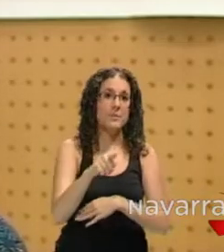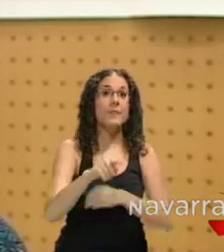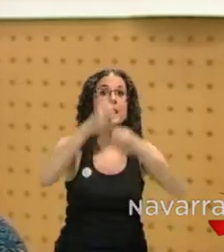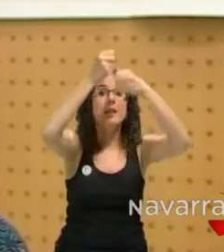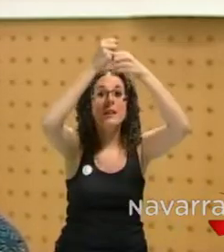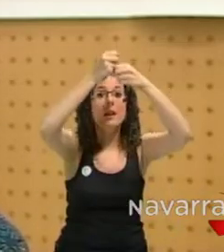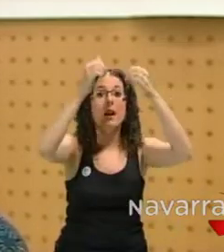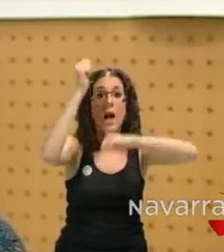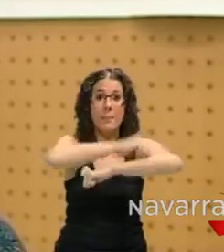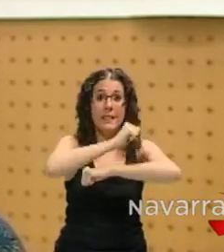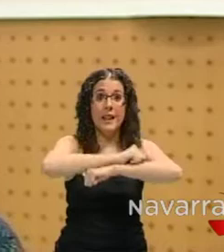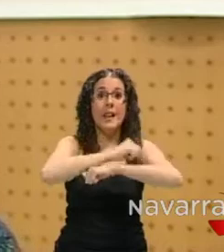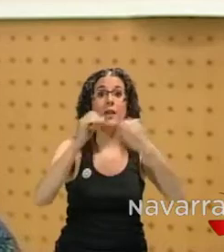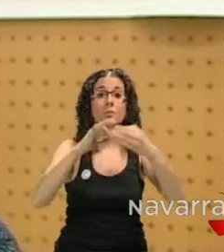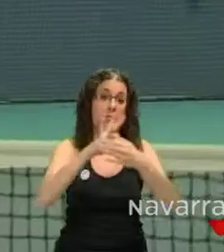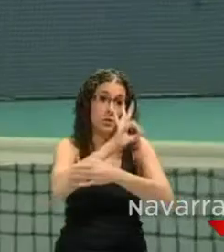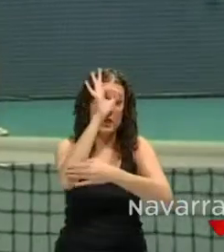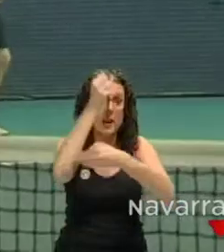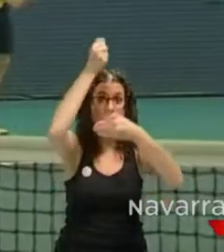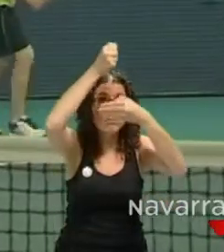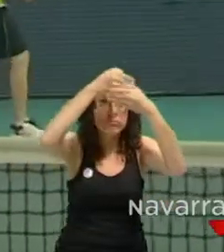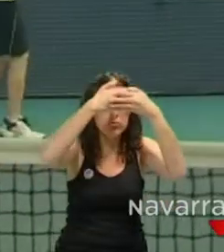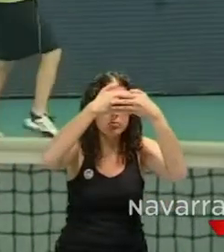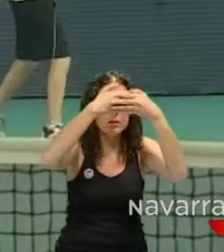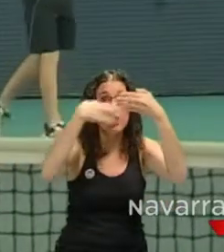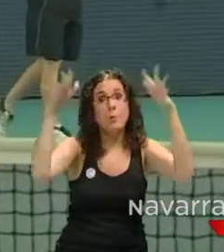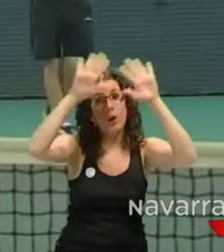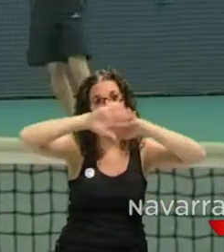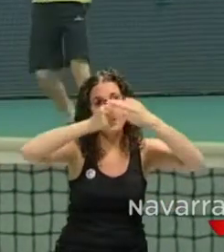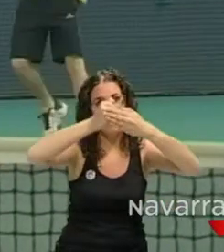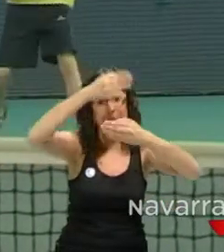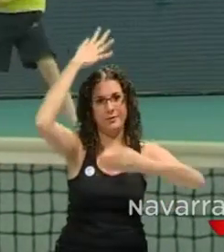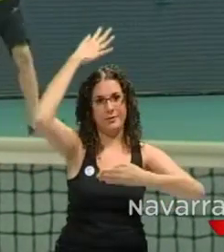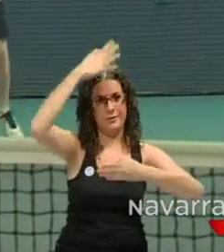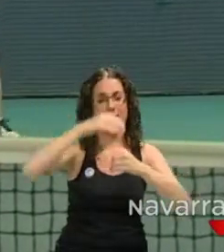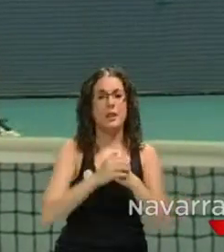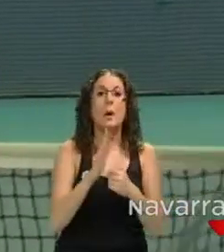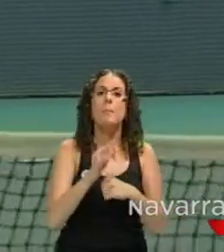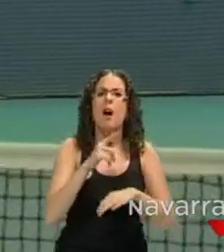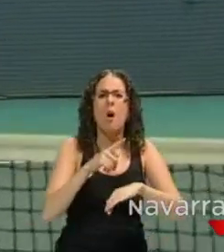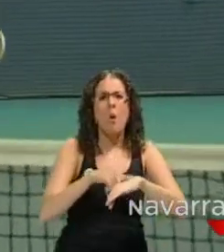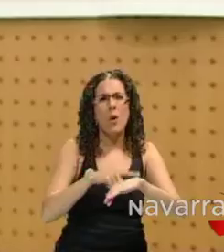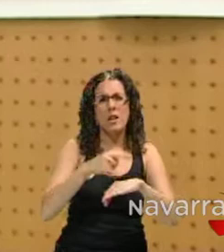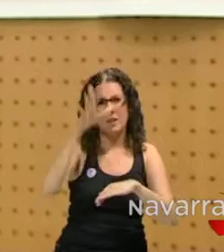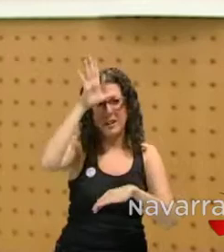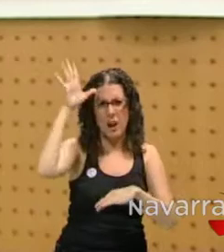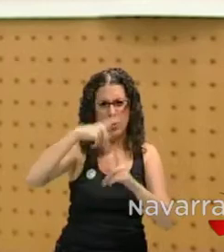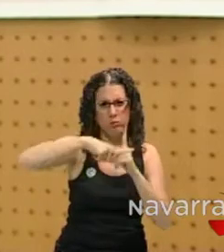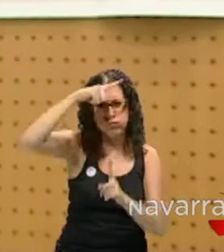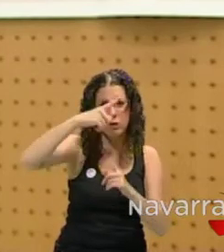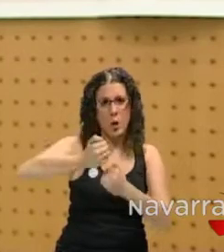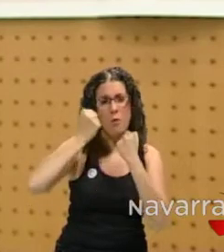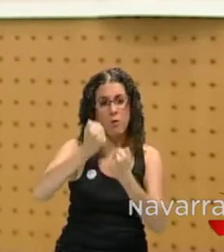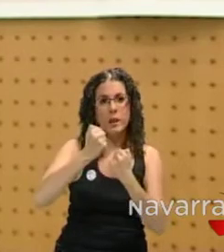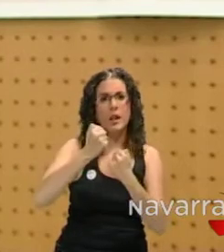día y abrir de noche, eso que hacían los romanos. No hacer actividades físicas a las horas de mayor calor. O sea, el año pasado